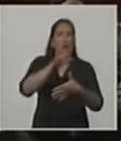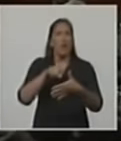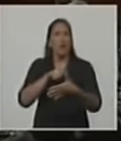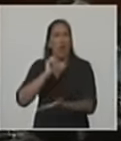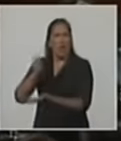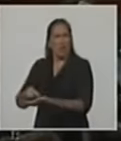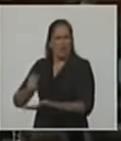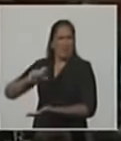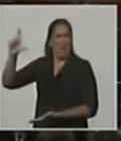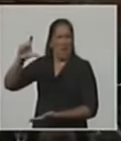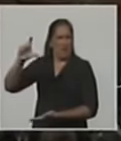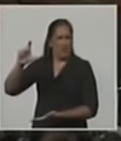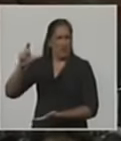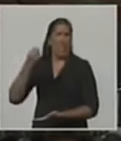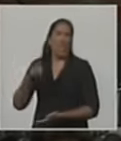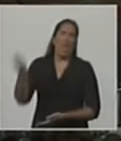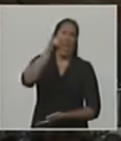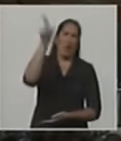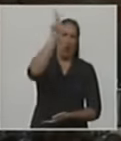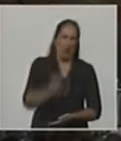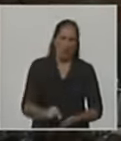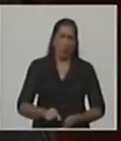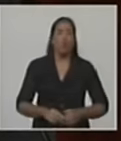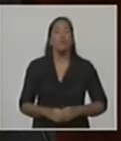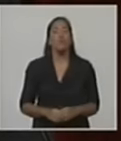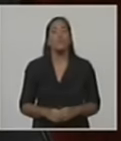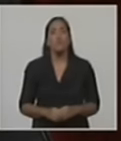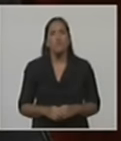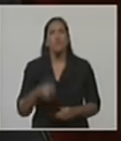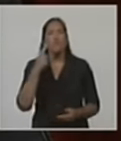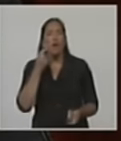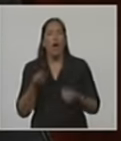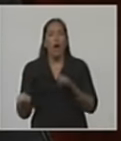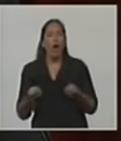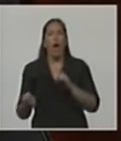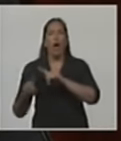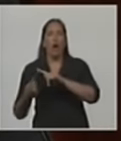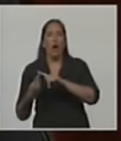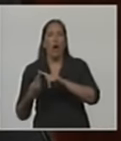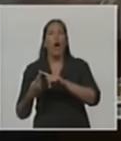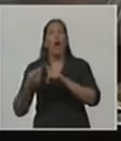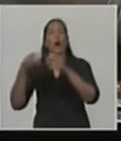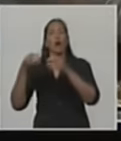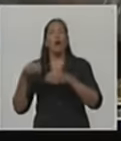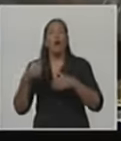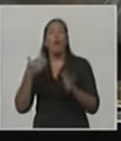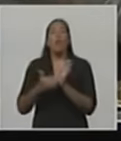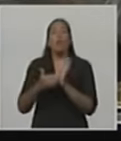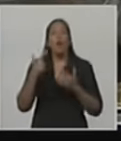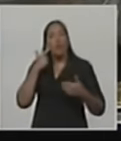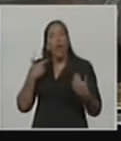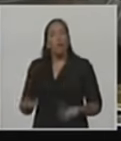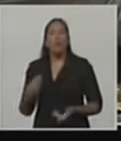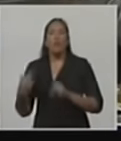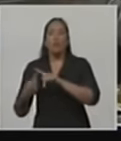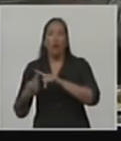La inversión se distribuyó según conveniencias políticas y no de acuerdo a un plan vial federal. Hay